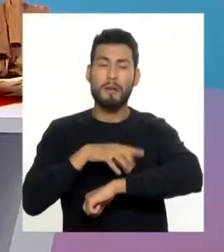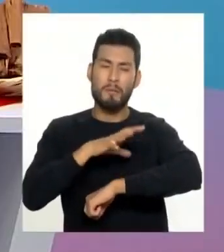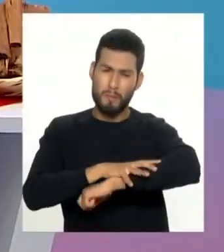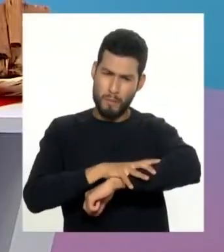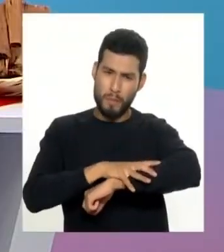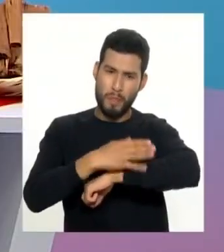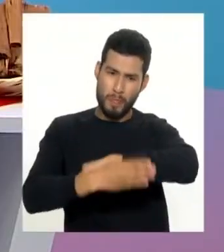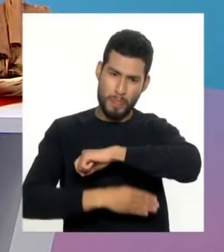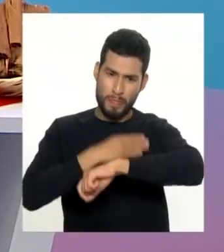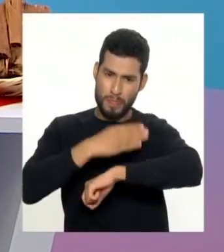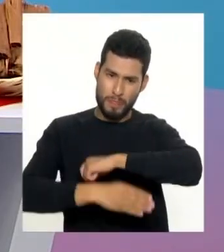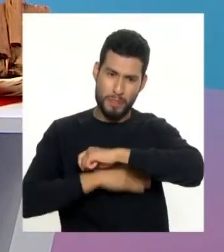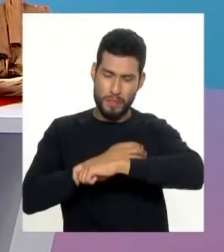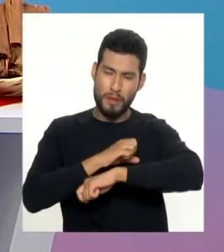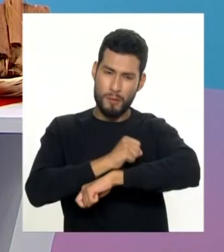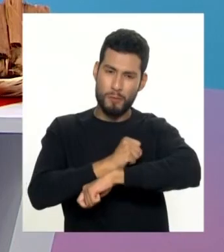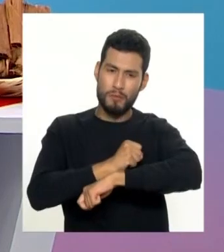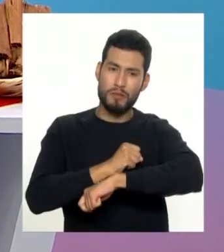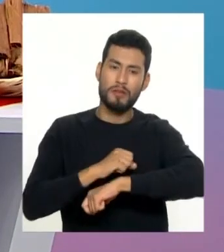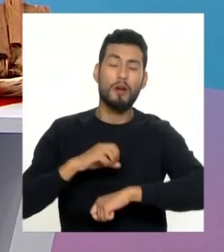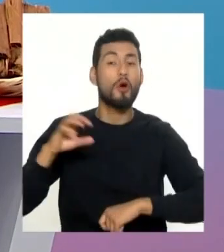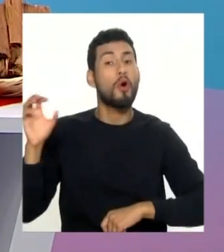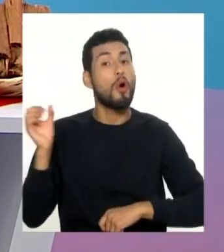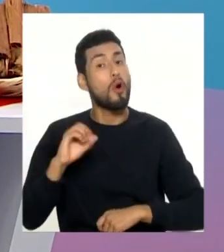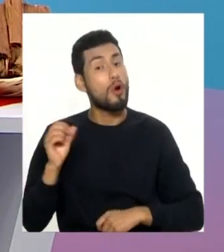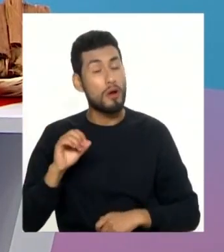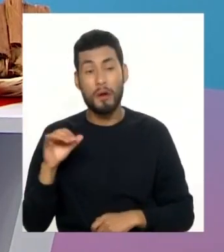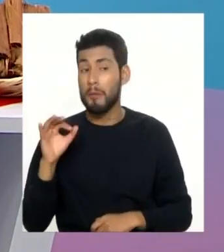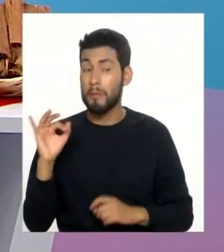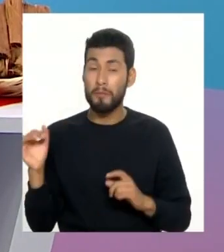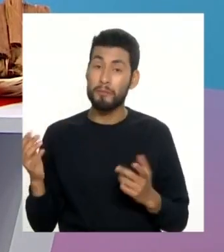sujetar. De la misma manera podemos nosotros